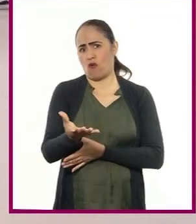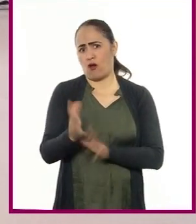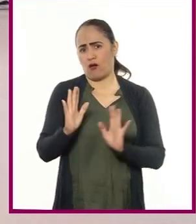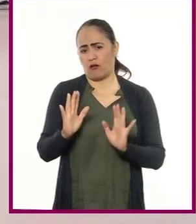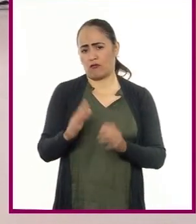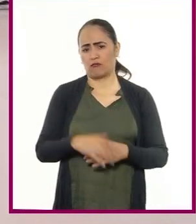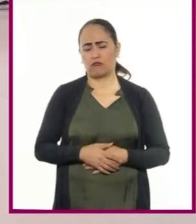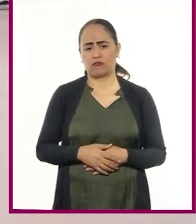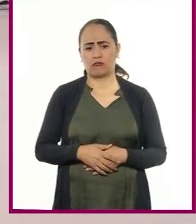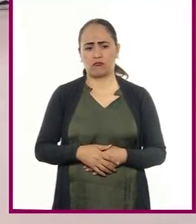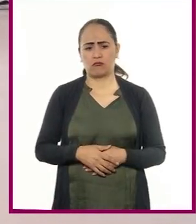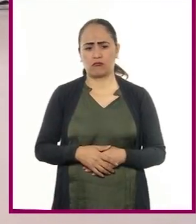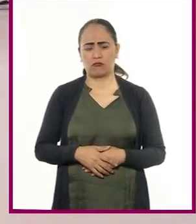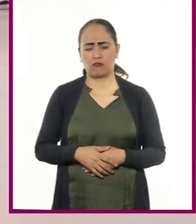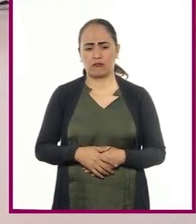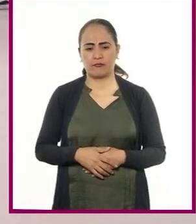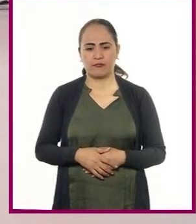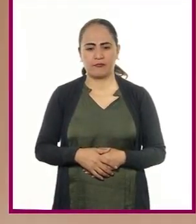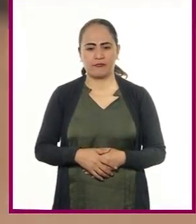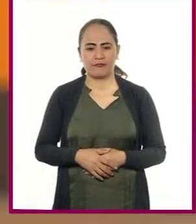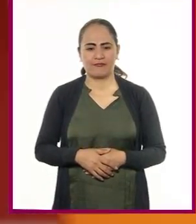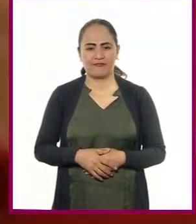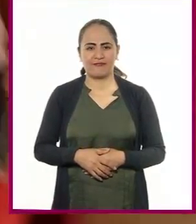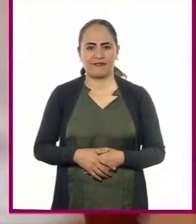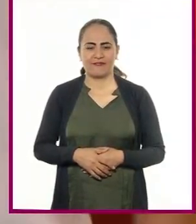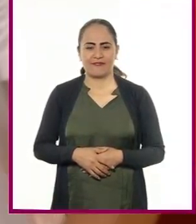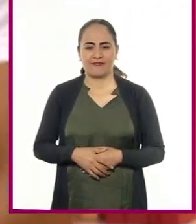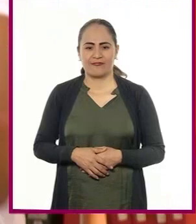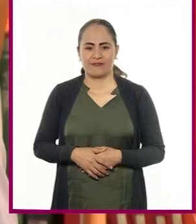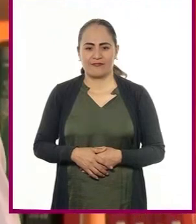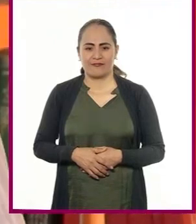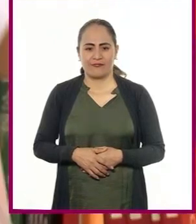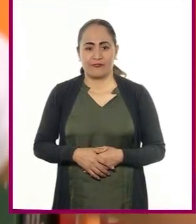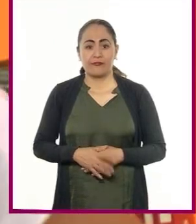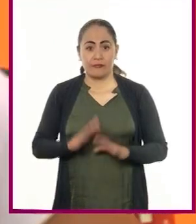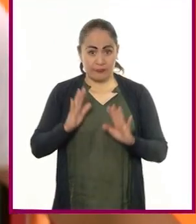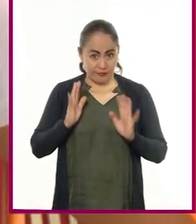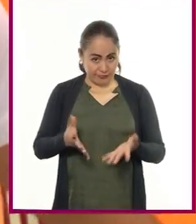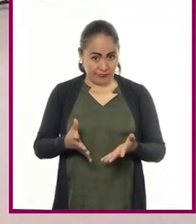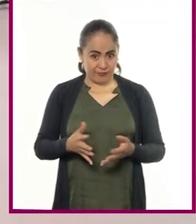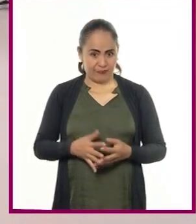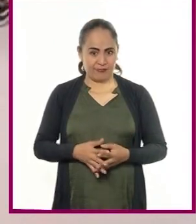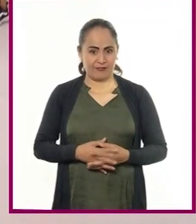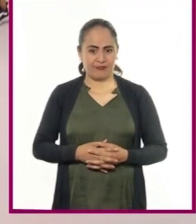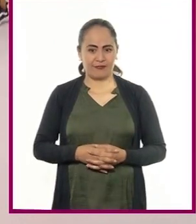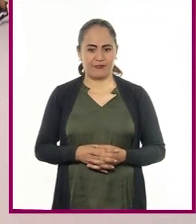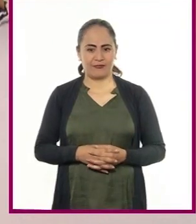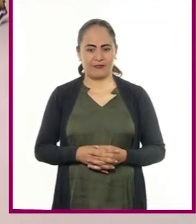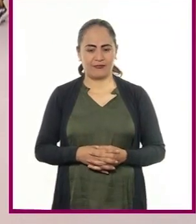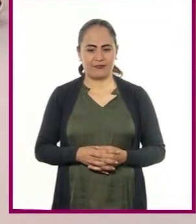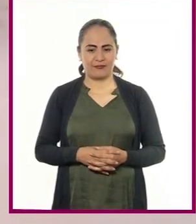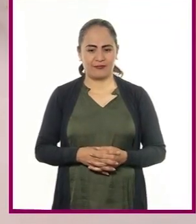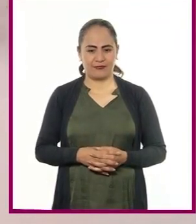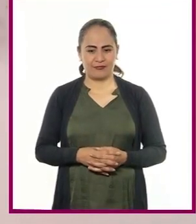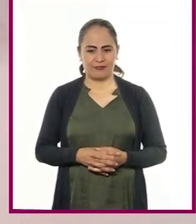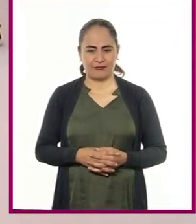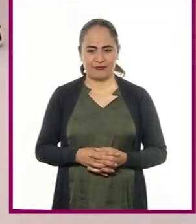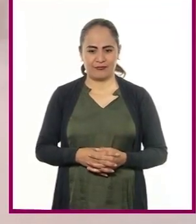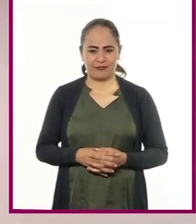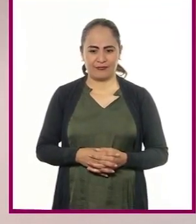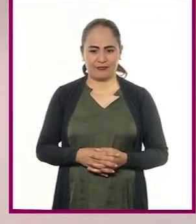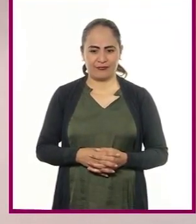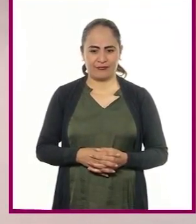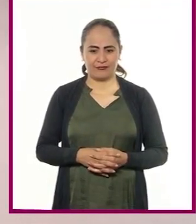fuera. Entonces, ahí a quién lo dan. ¿Listos? Allá va. Listo. Ay,